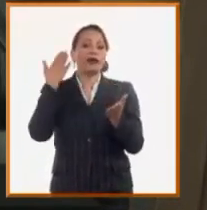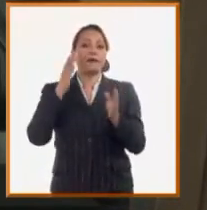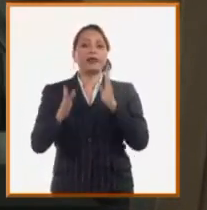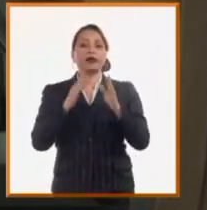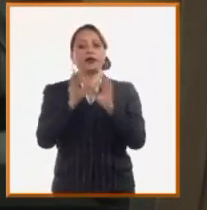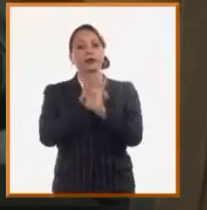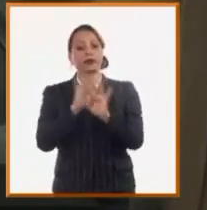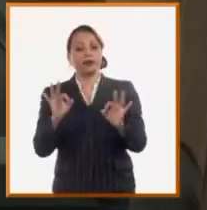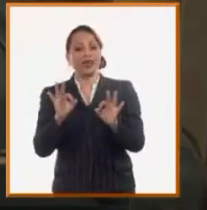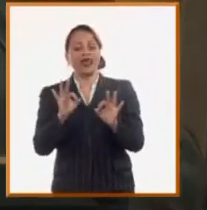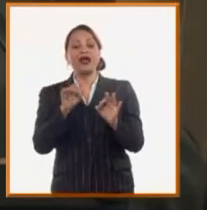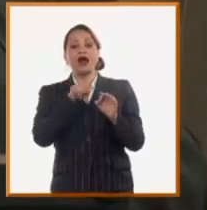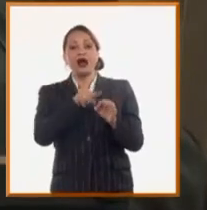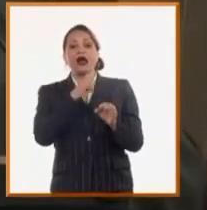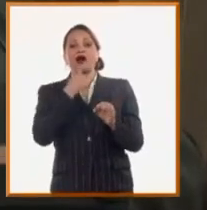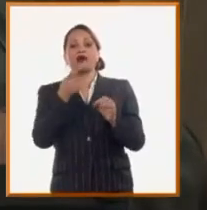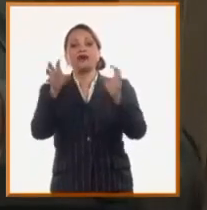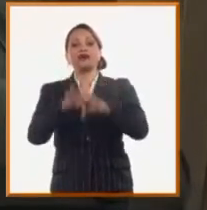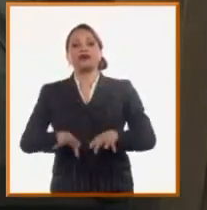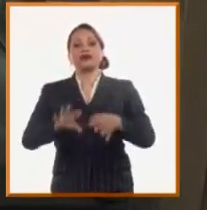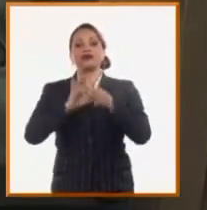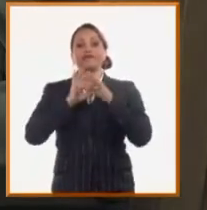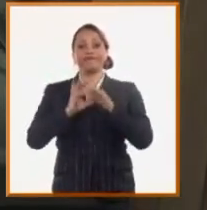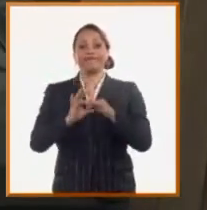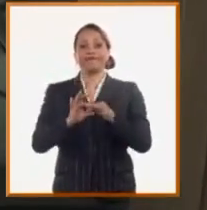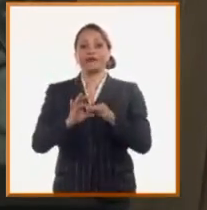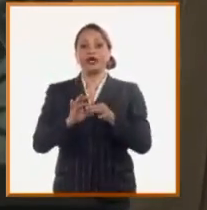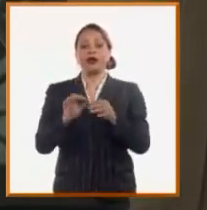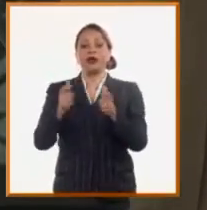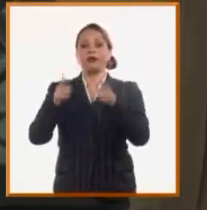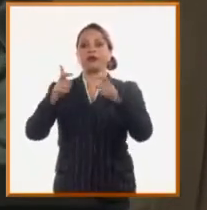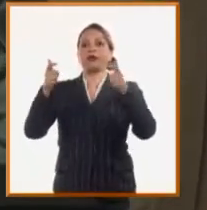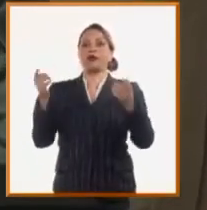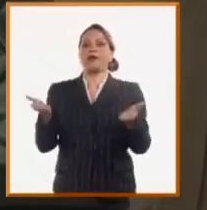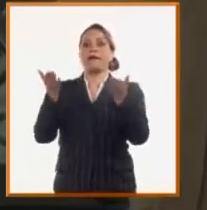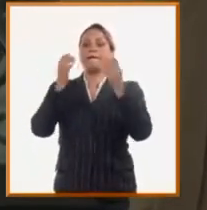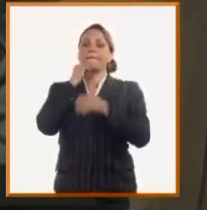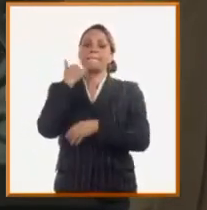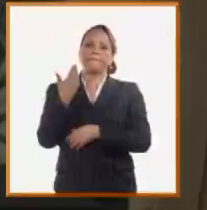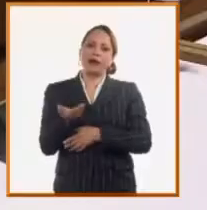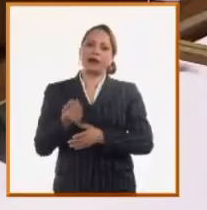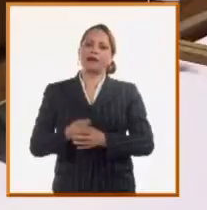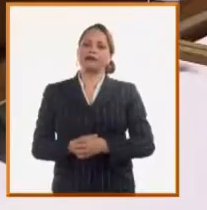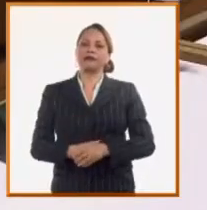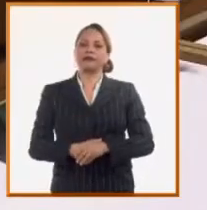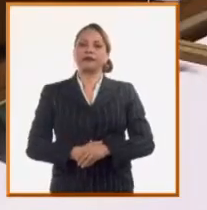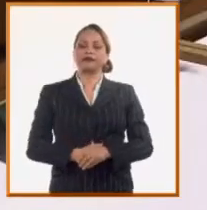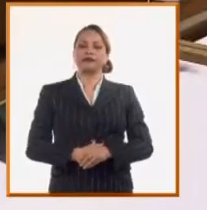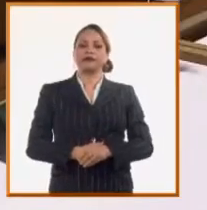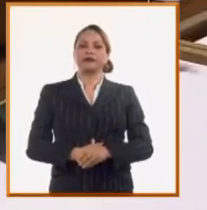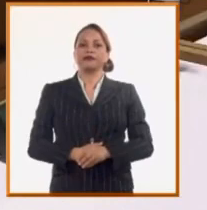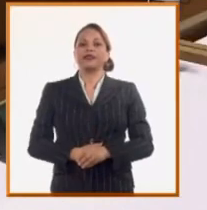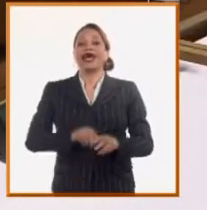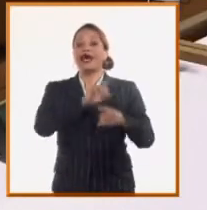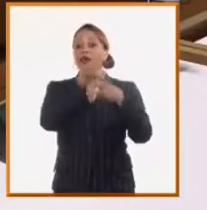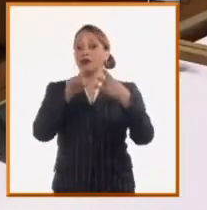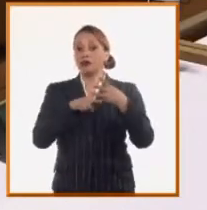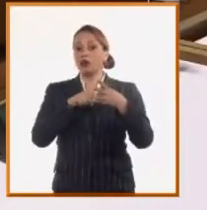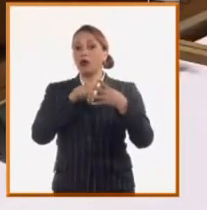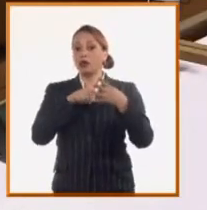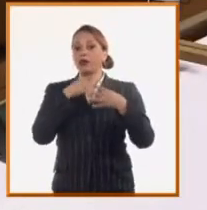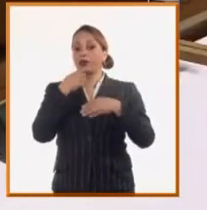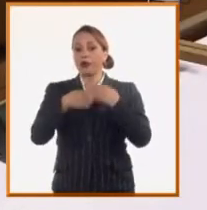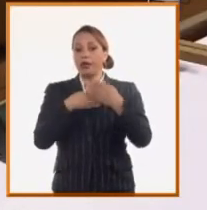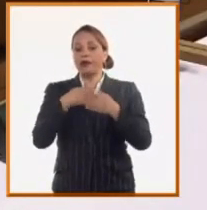otro momento, y que ahora en una situación de crisis como la que estamos viviendo se exacerban más. A estos tres problemas vamos a buscarle las